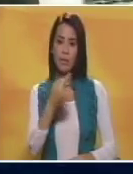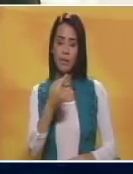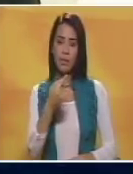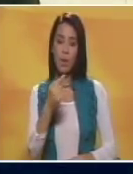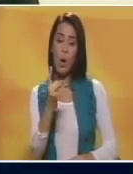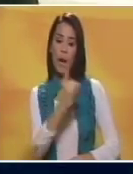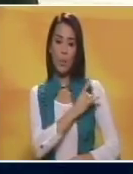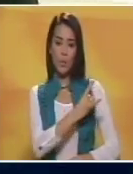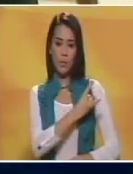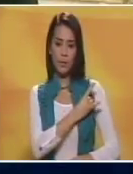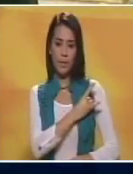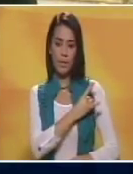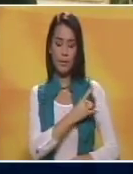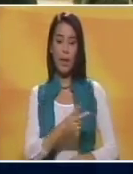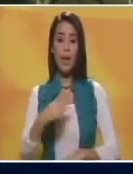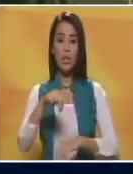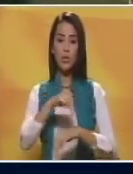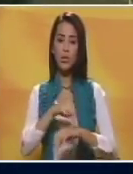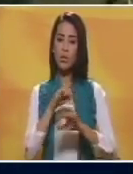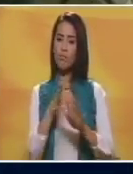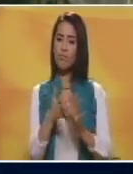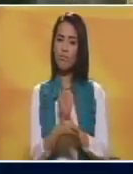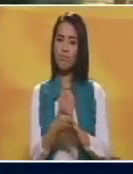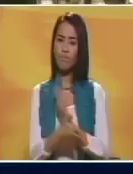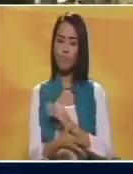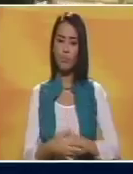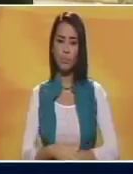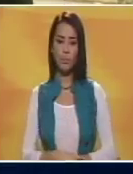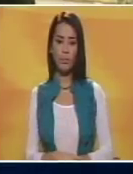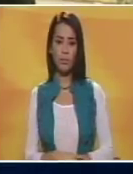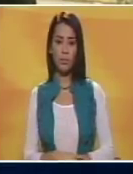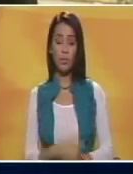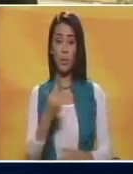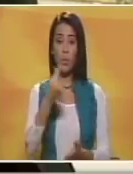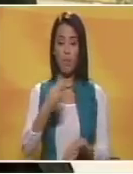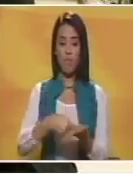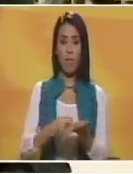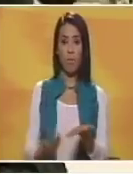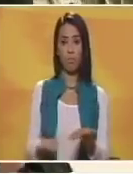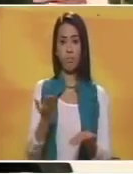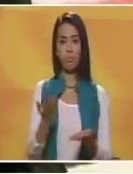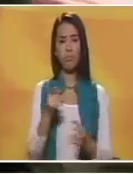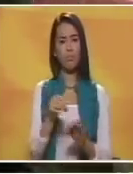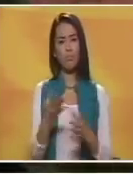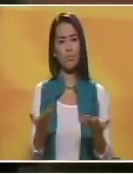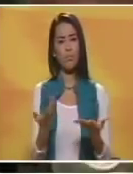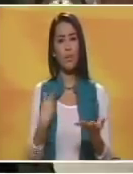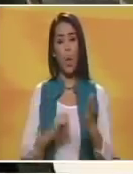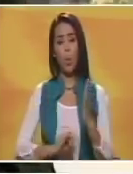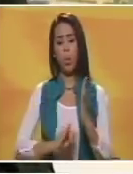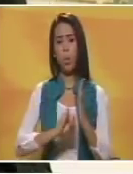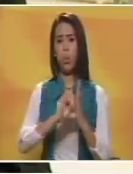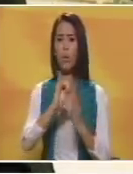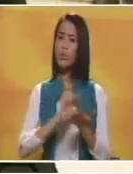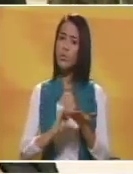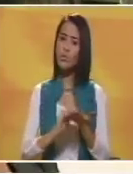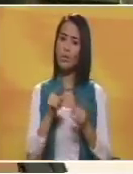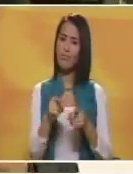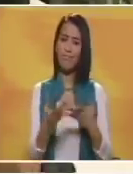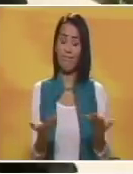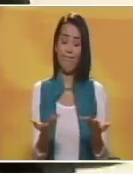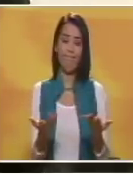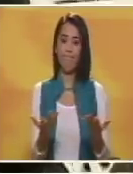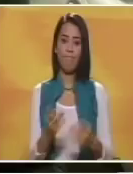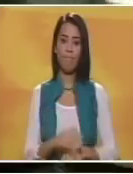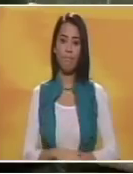las universidades nacionales hay un criterio de que ningún aumento de salario va a compensar la hiperinflación. Y hacen